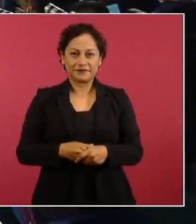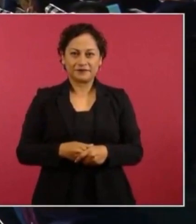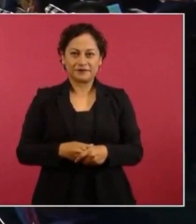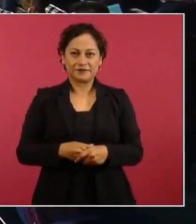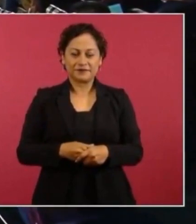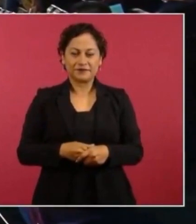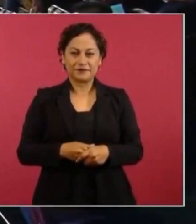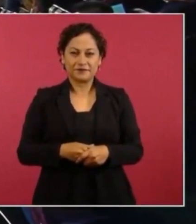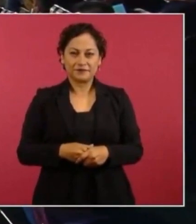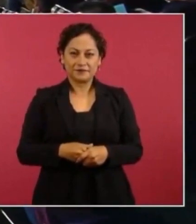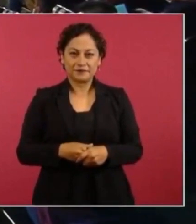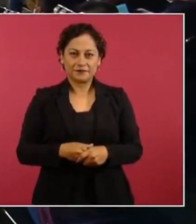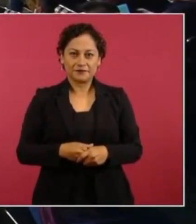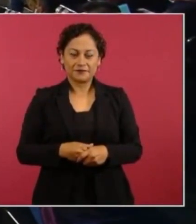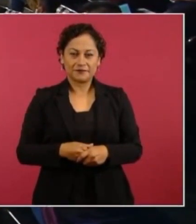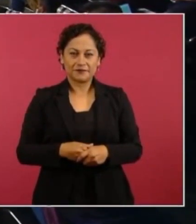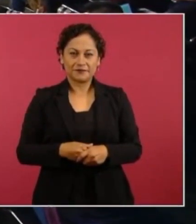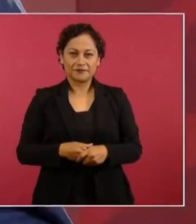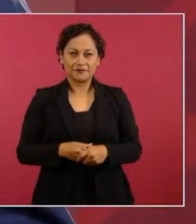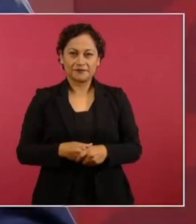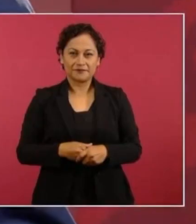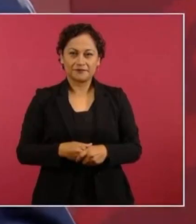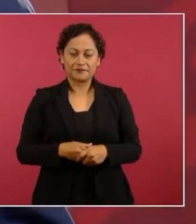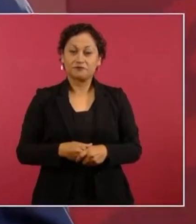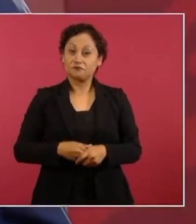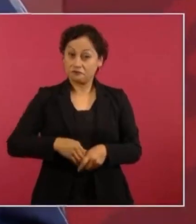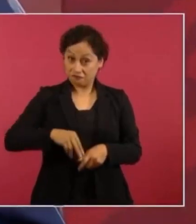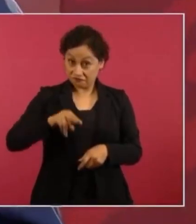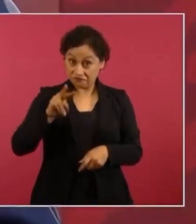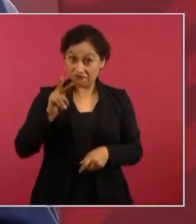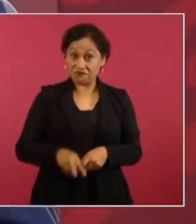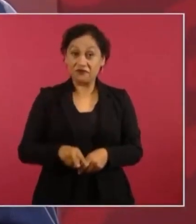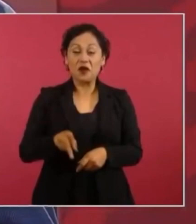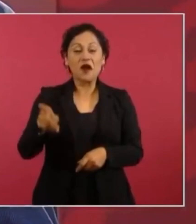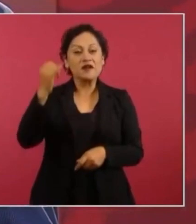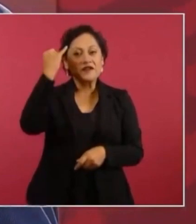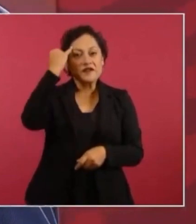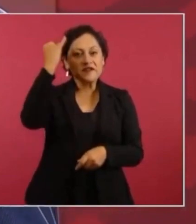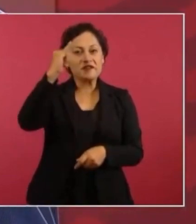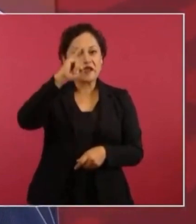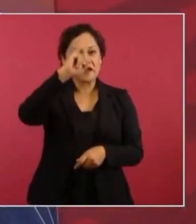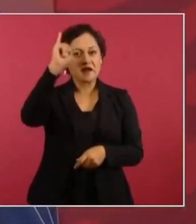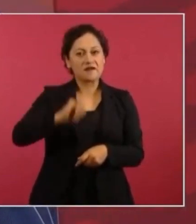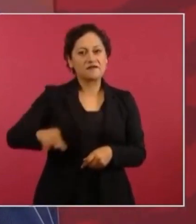una buena iniciativa de la jefa de gobierno,